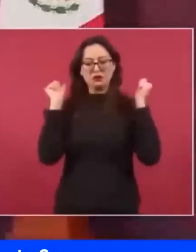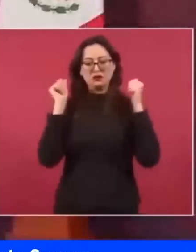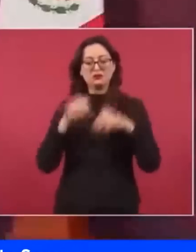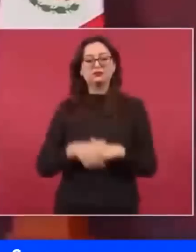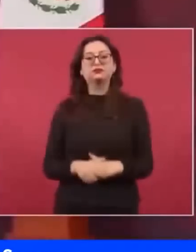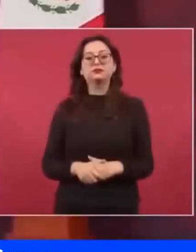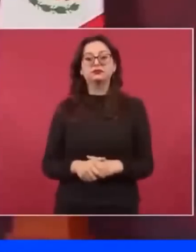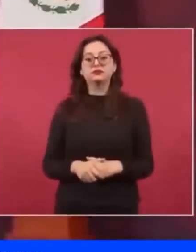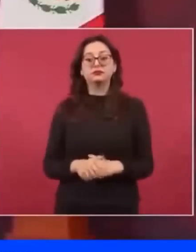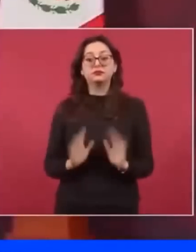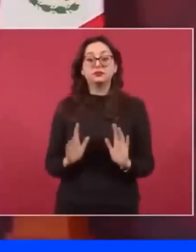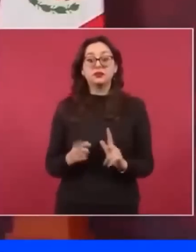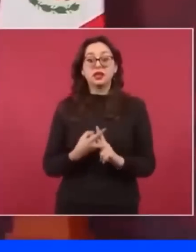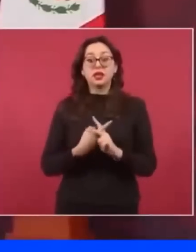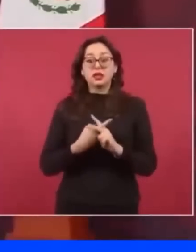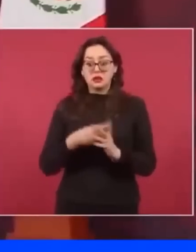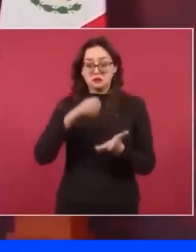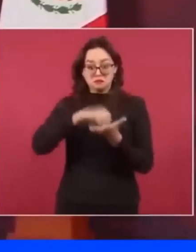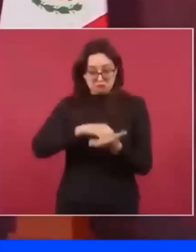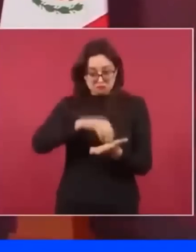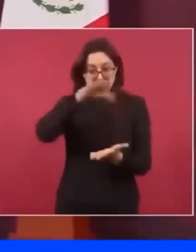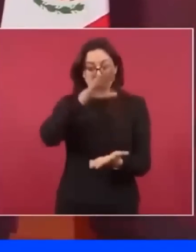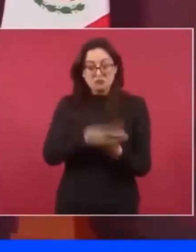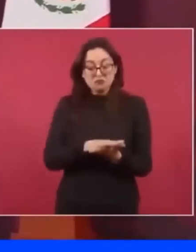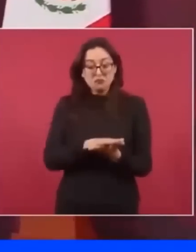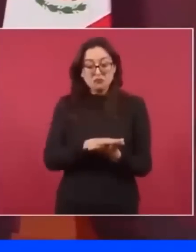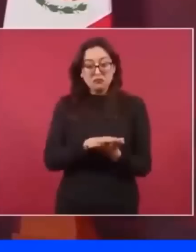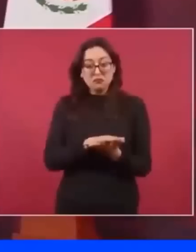y obtienen el registro